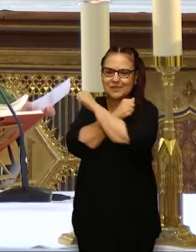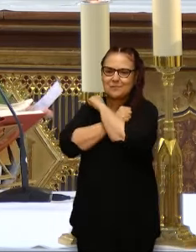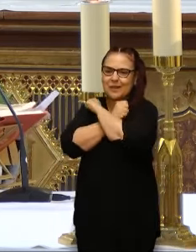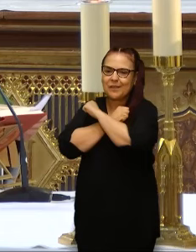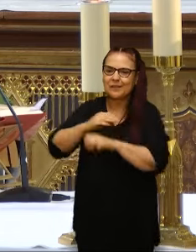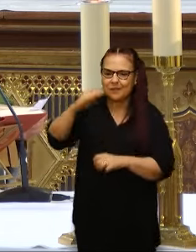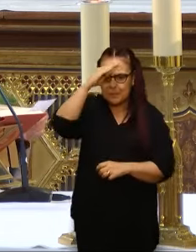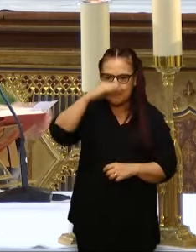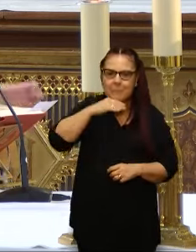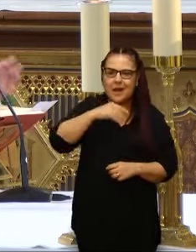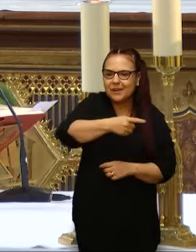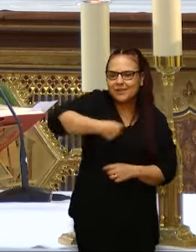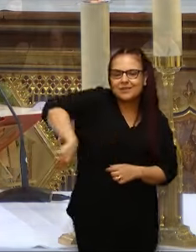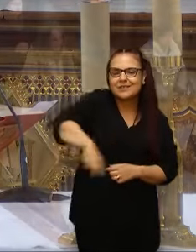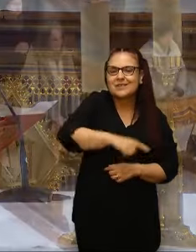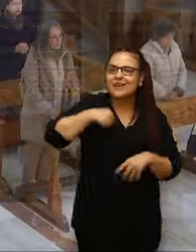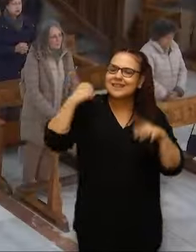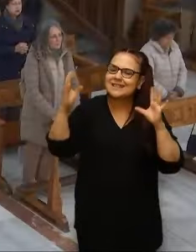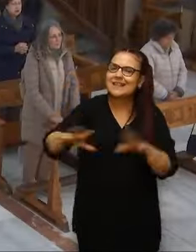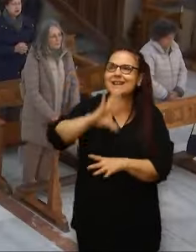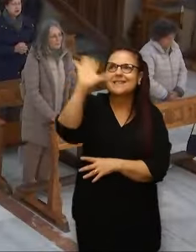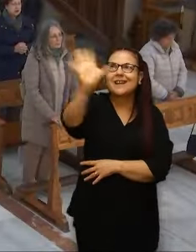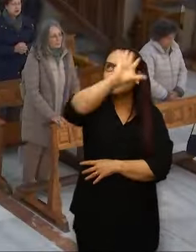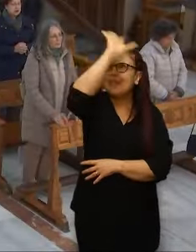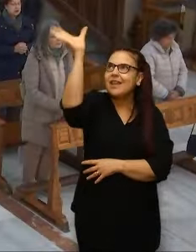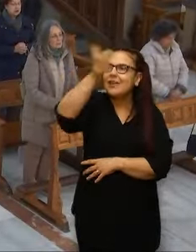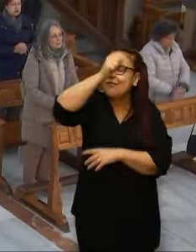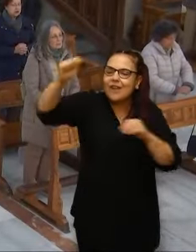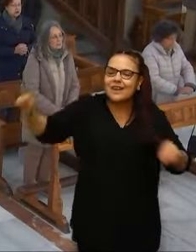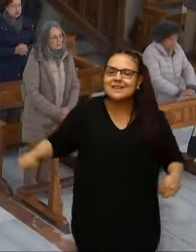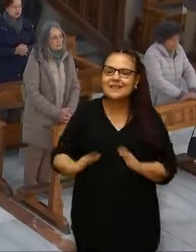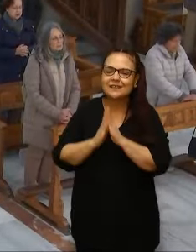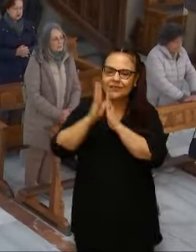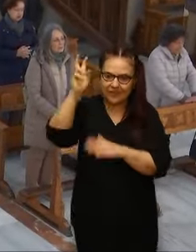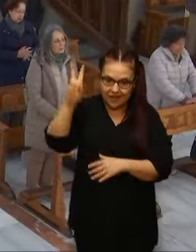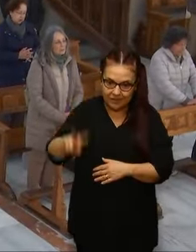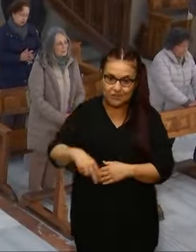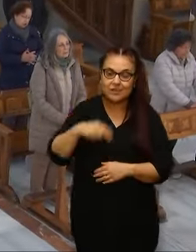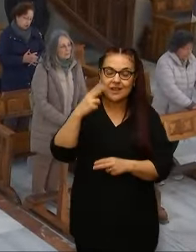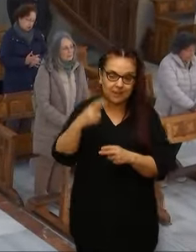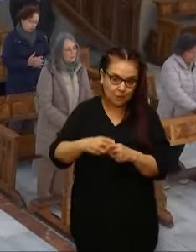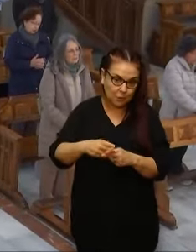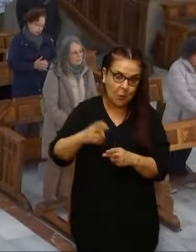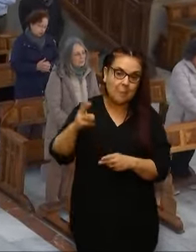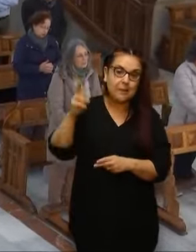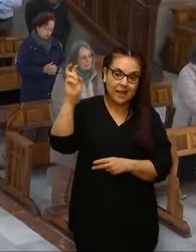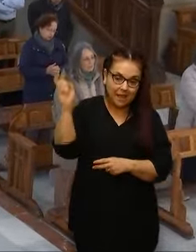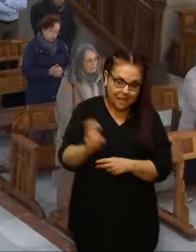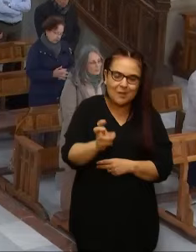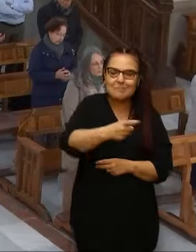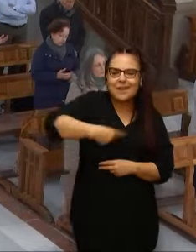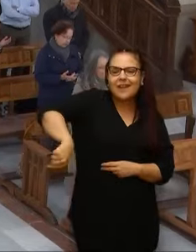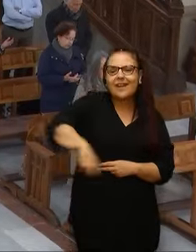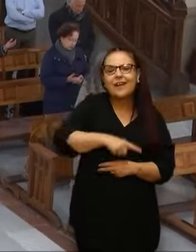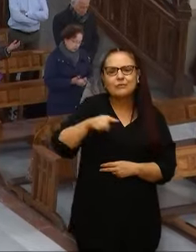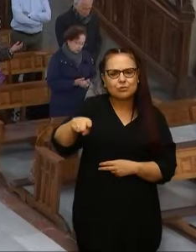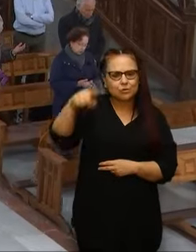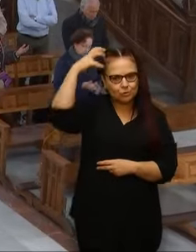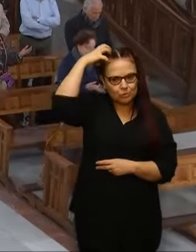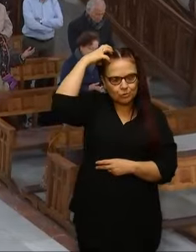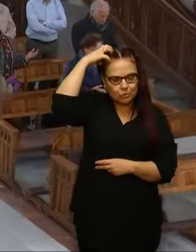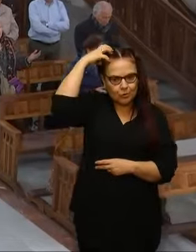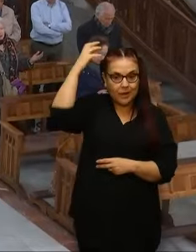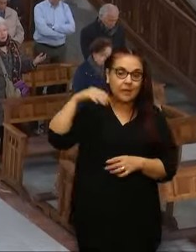esperanza. Padre nuestro que estás en el cielo, santificado sea tu nombre. Venga